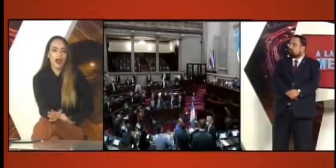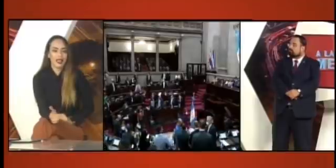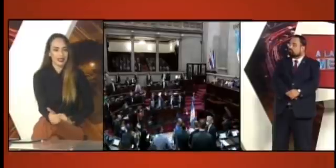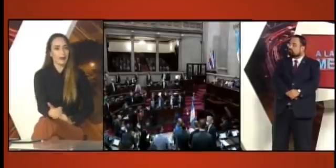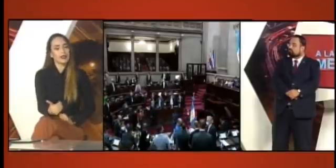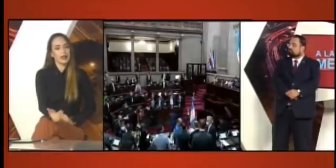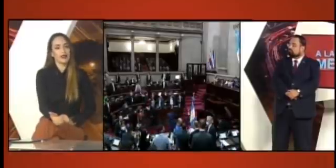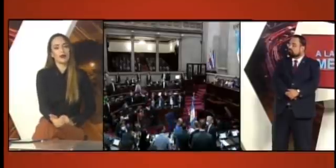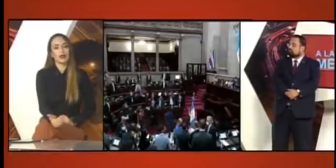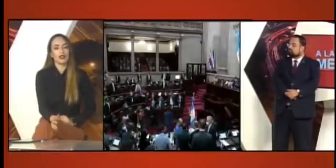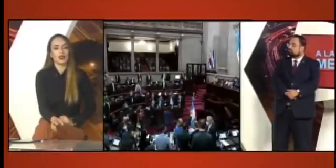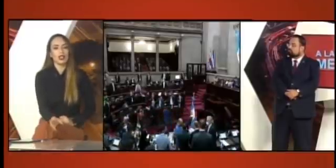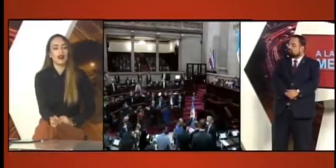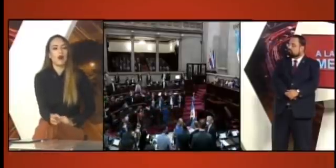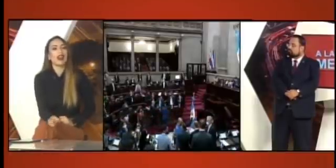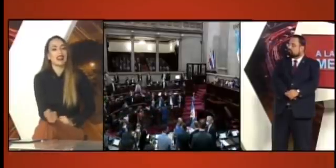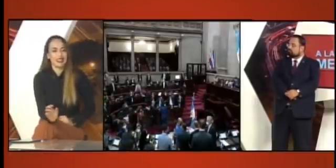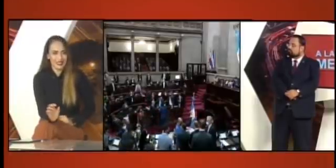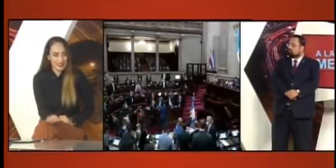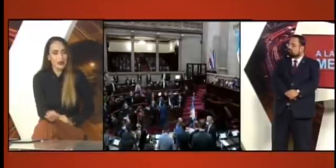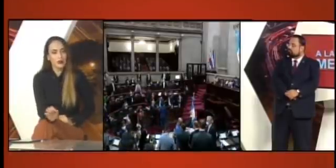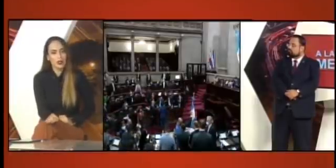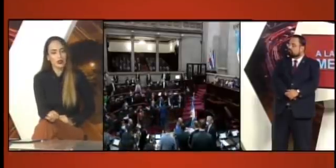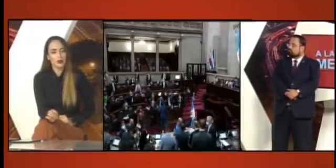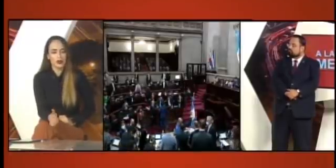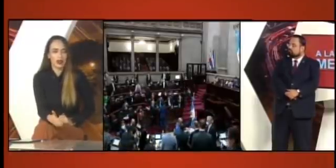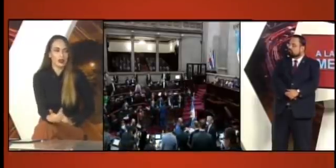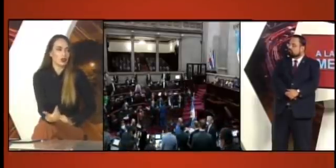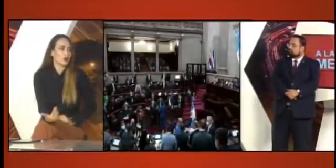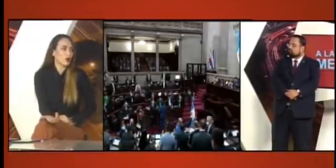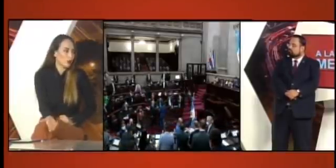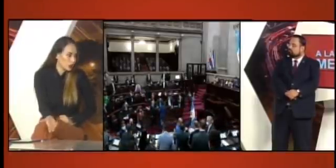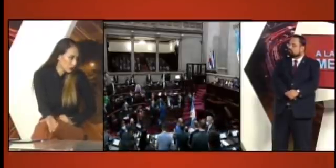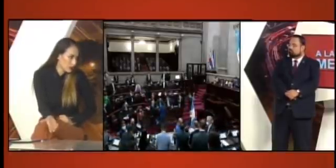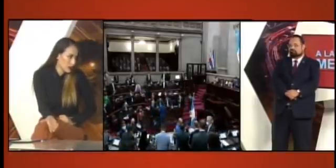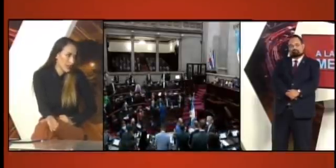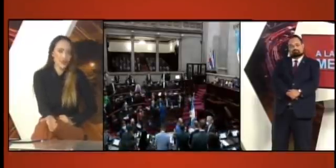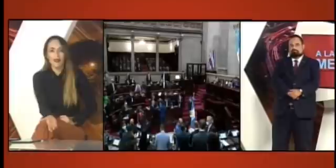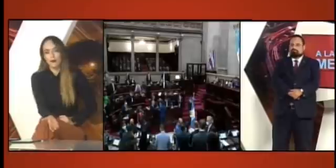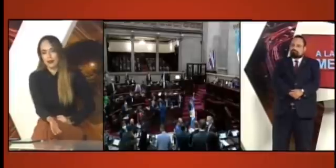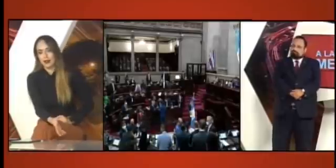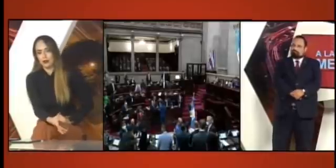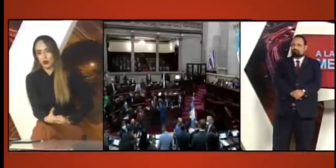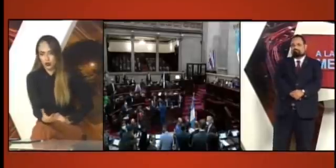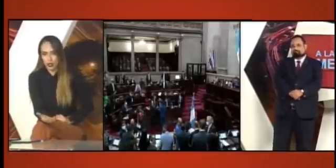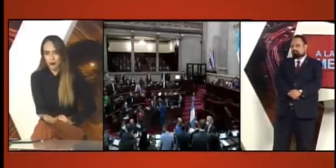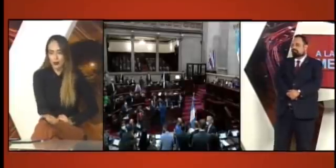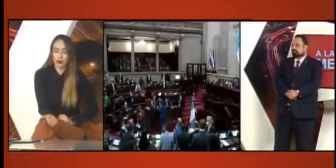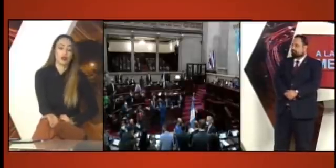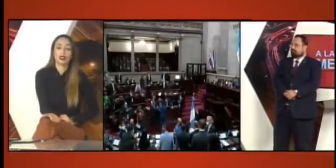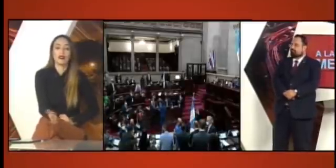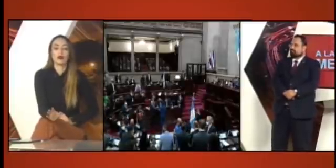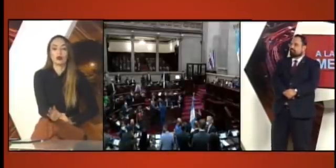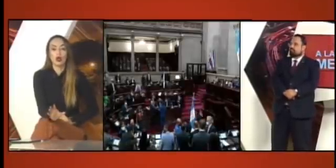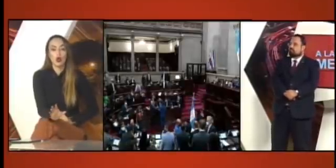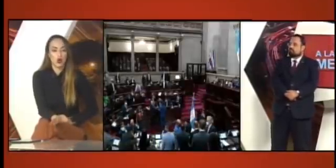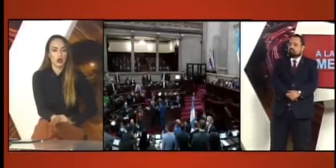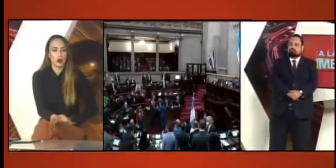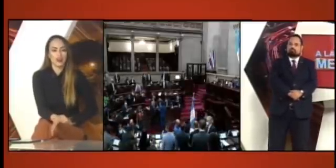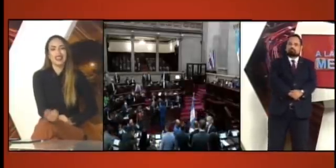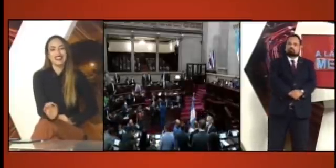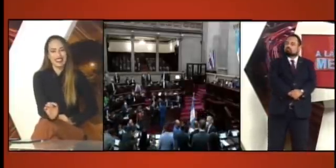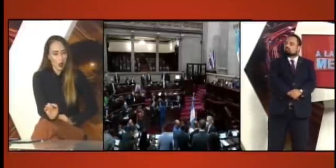pero ahora está pendiente esa votación en la cual en este momento pues están racionando el voto también que va a pasar mucho tiempo entonces no sabemos